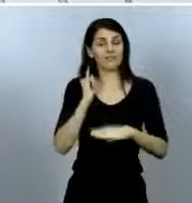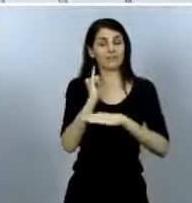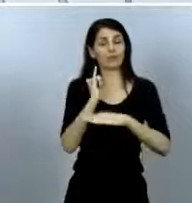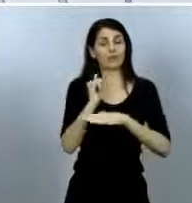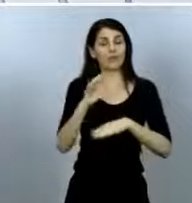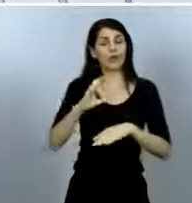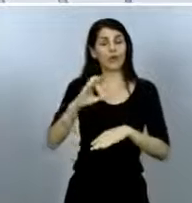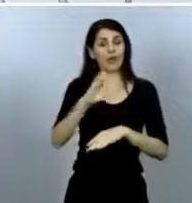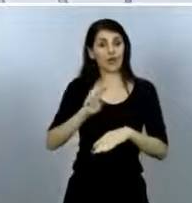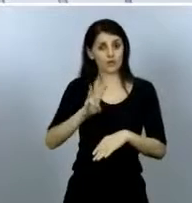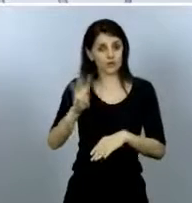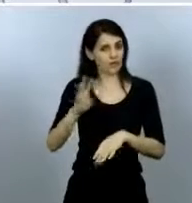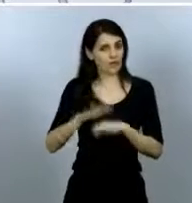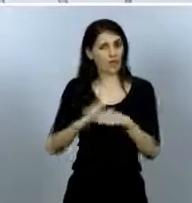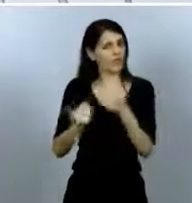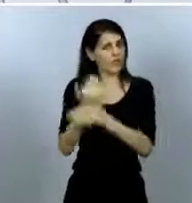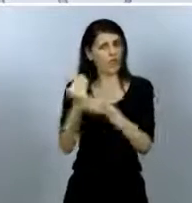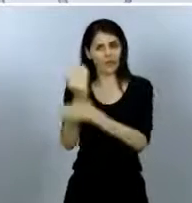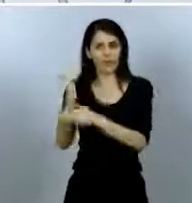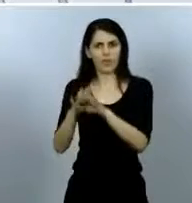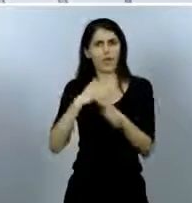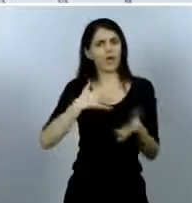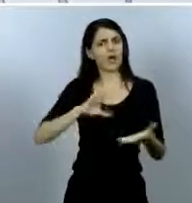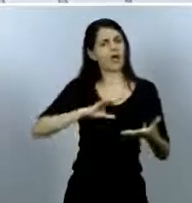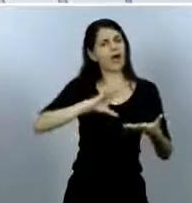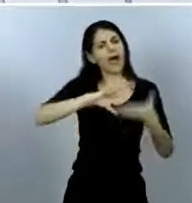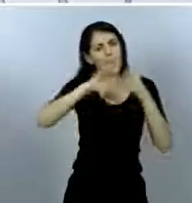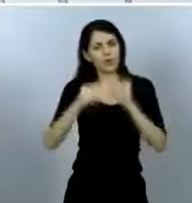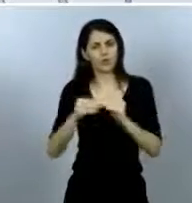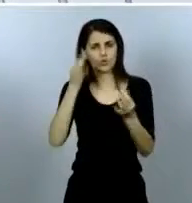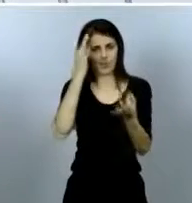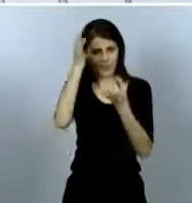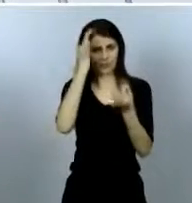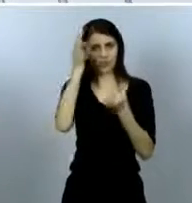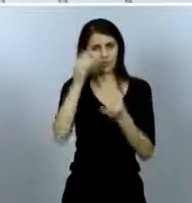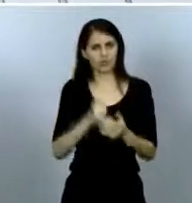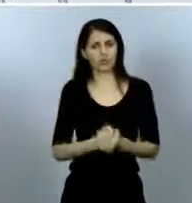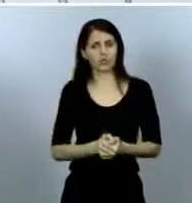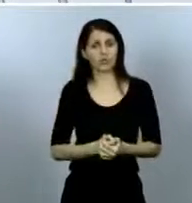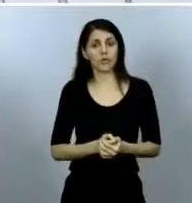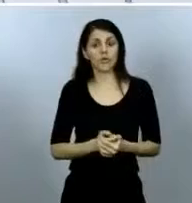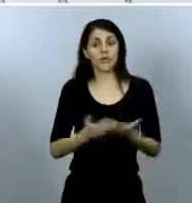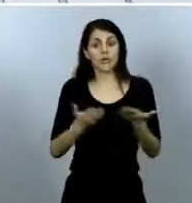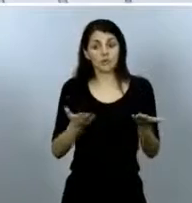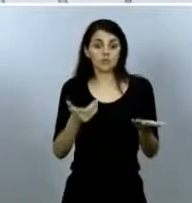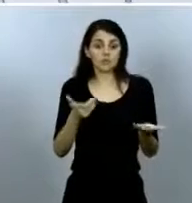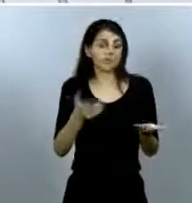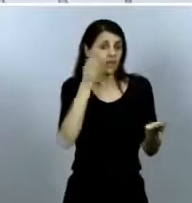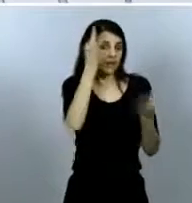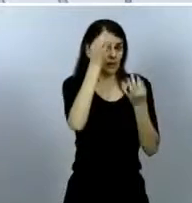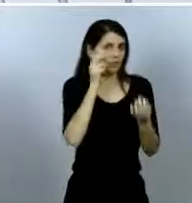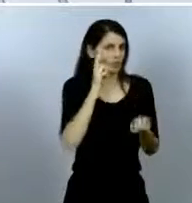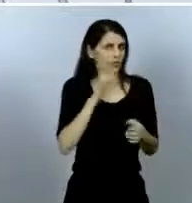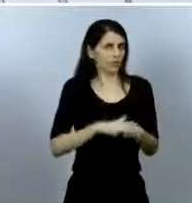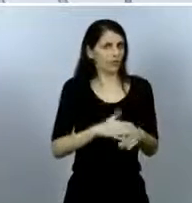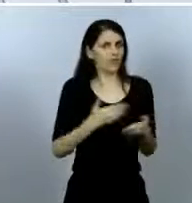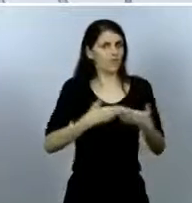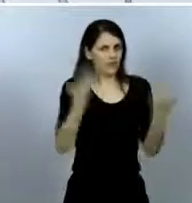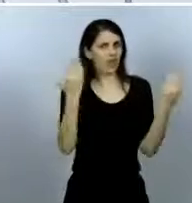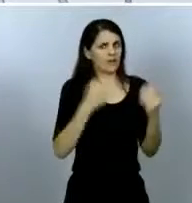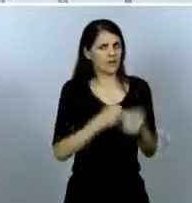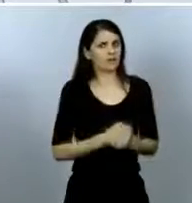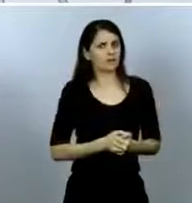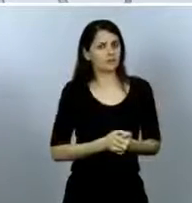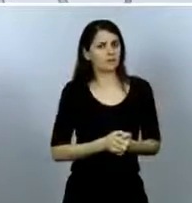datos están disponibles en las gráficas de instructora 2 carlos tercero todos los días son muy fiables porque de hecho